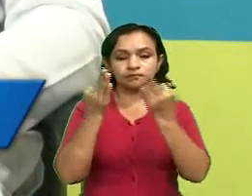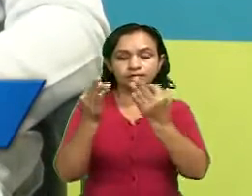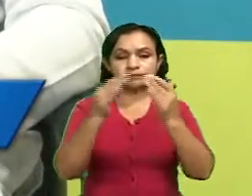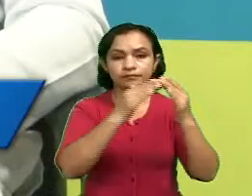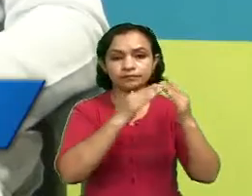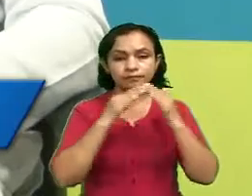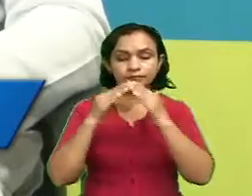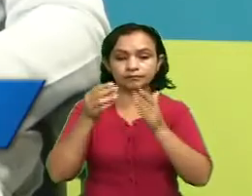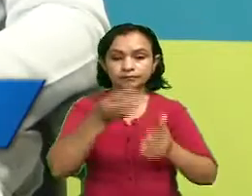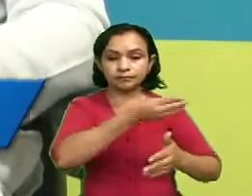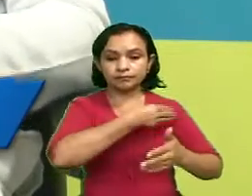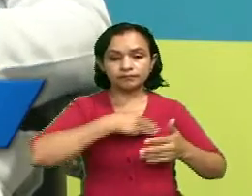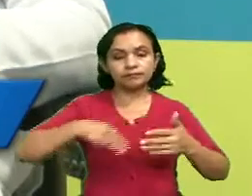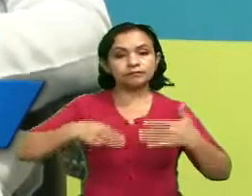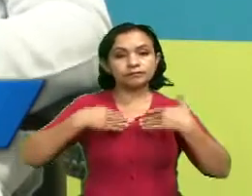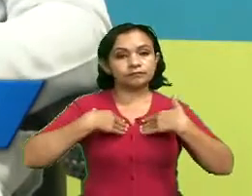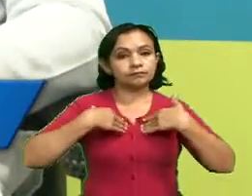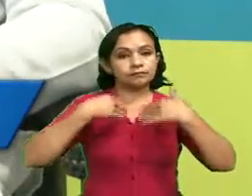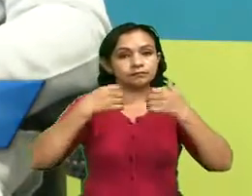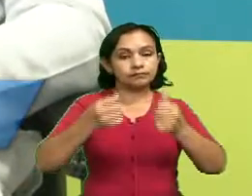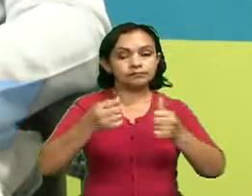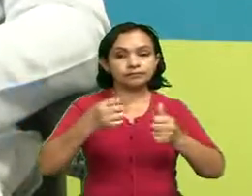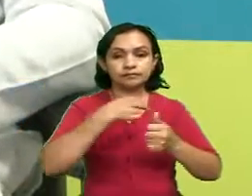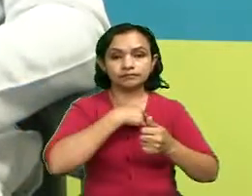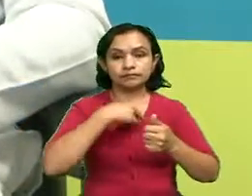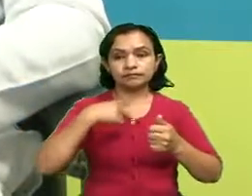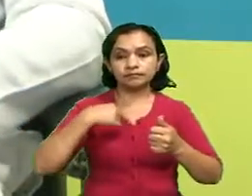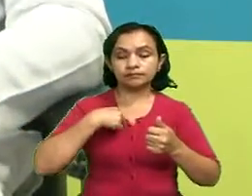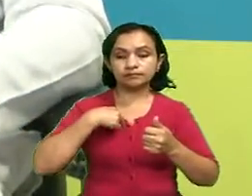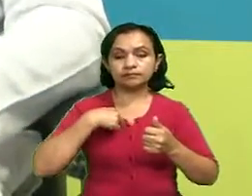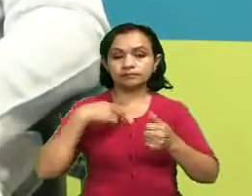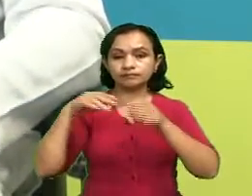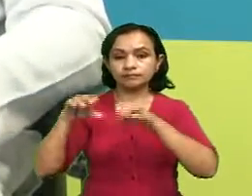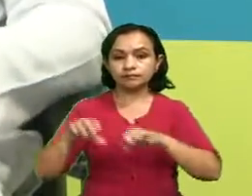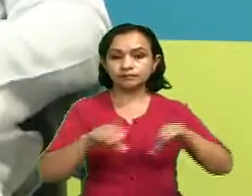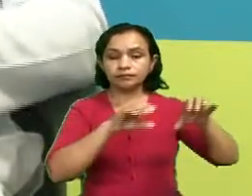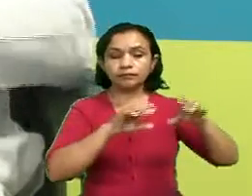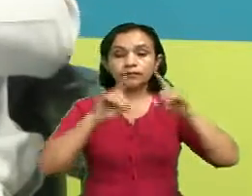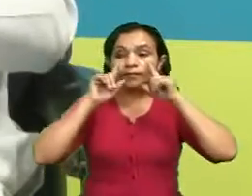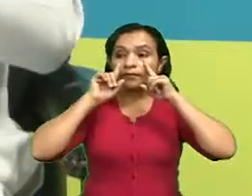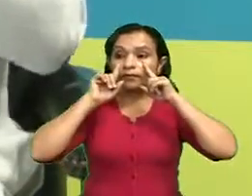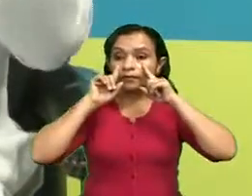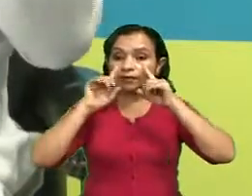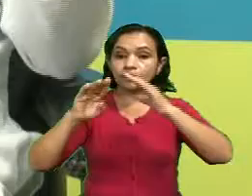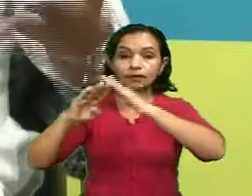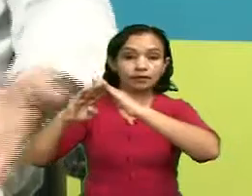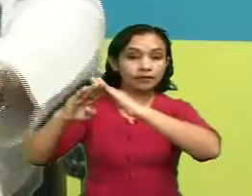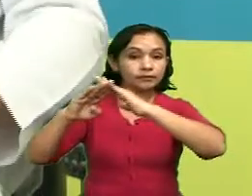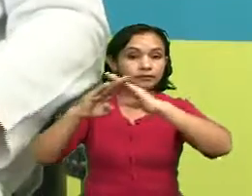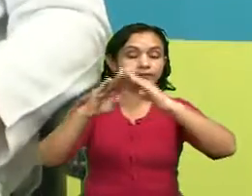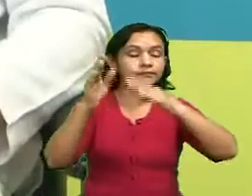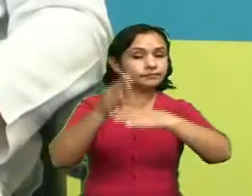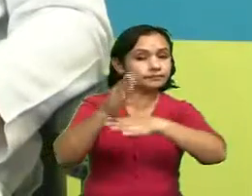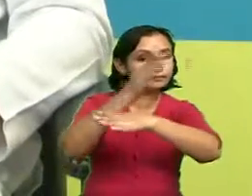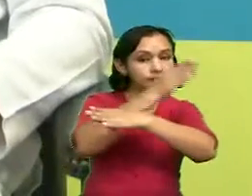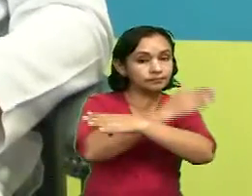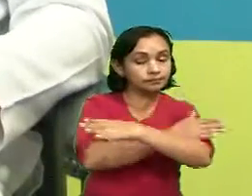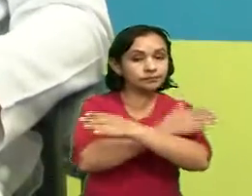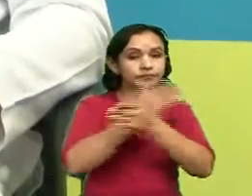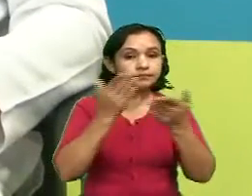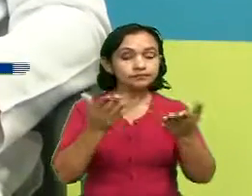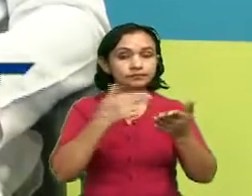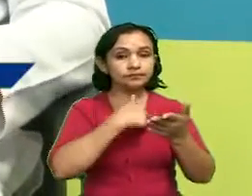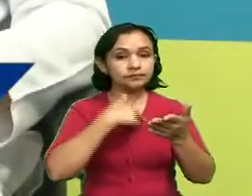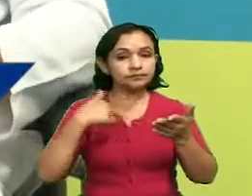el Ministerio de Salud, ha venido haciendo acciones de prevención desde tiempo atrás. A nosotros